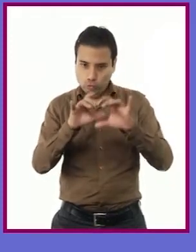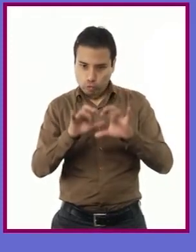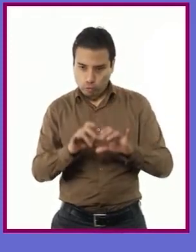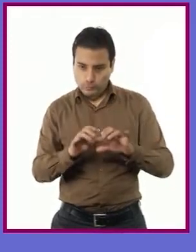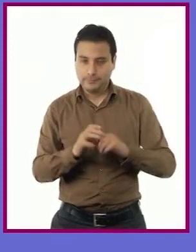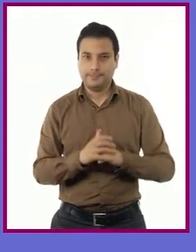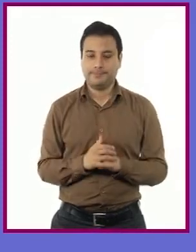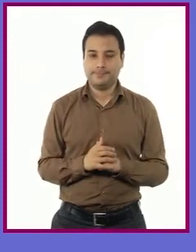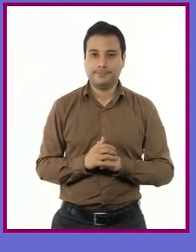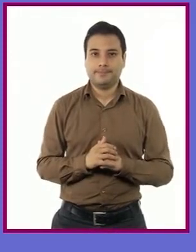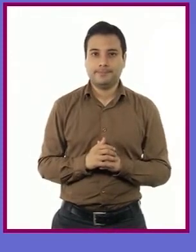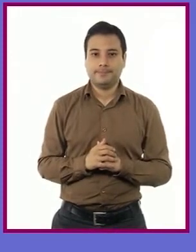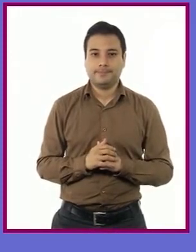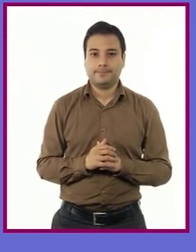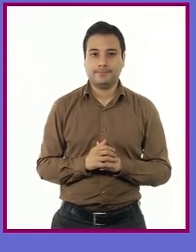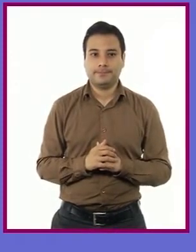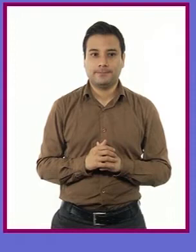del reglamento.